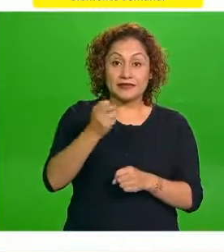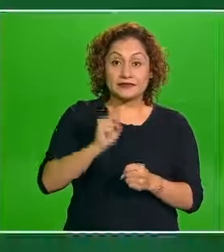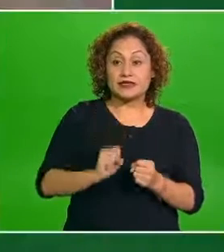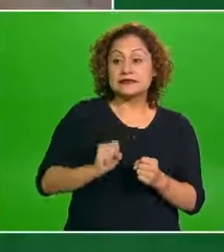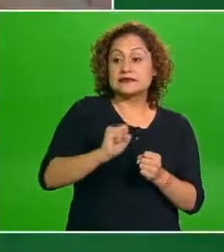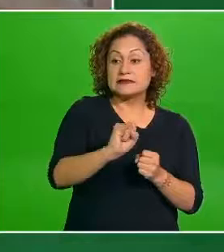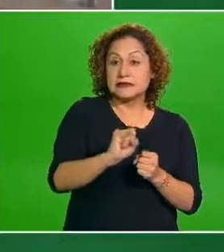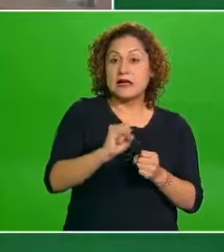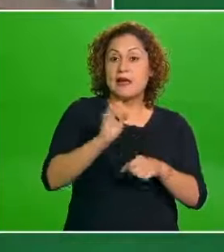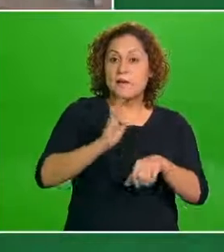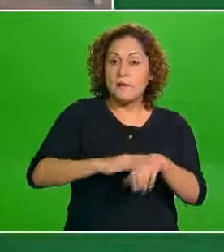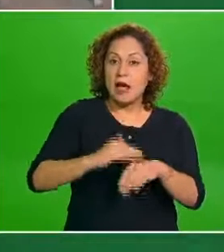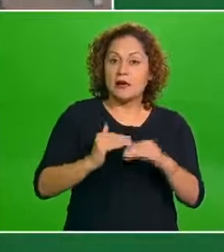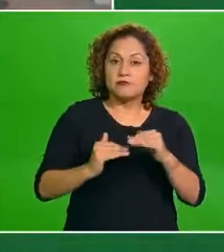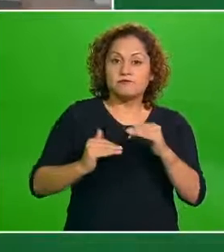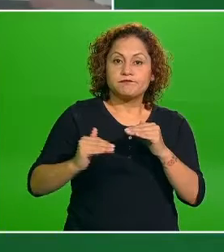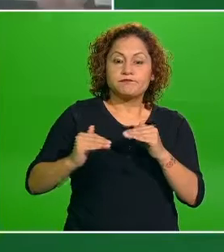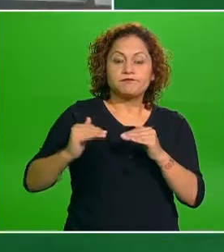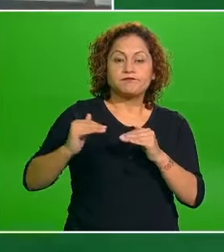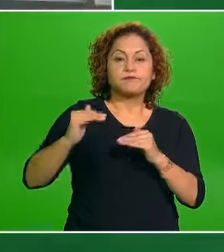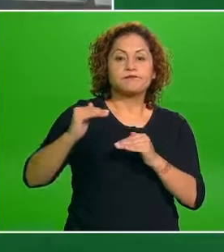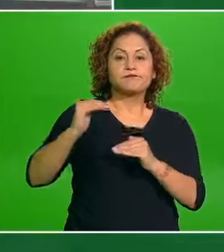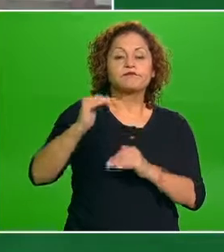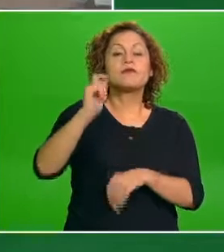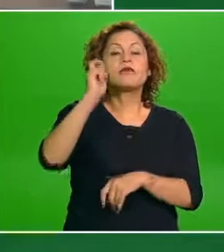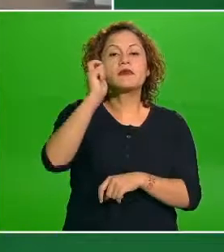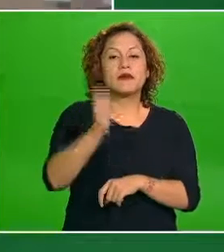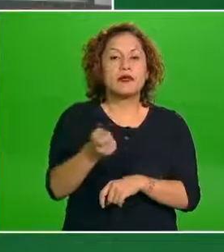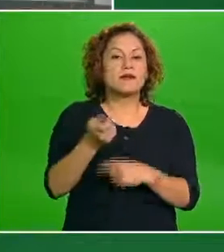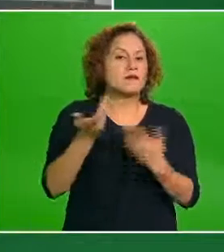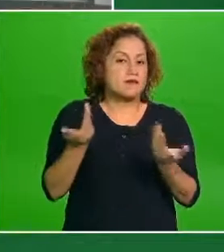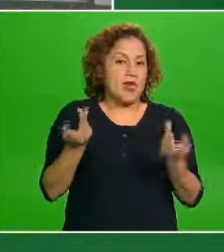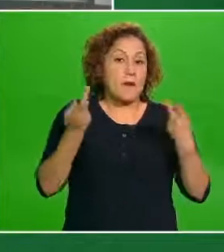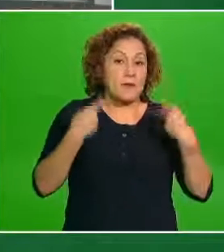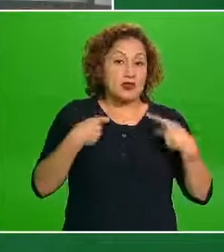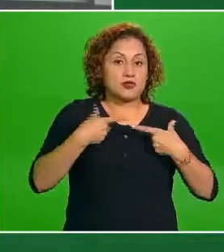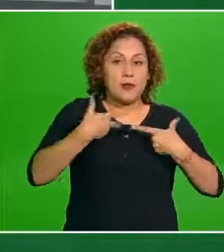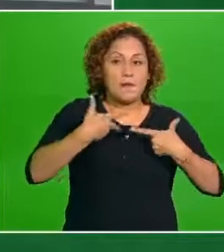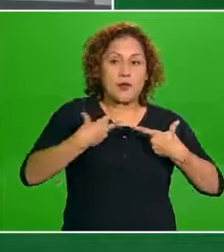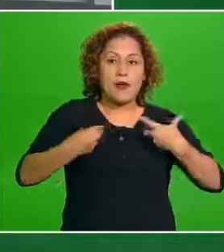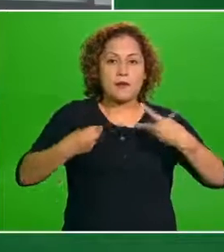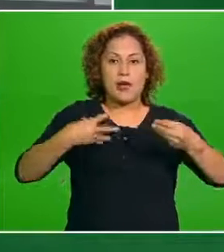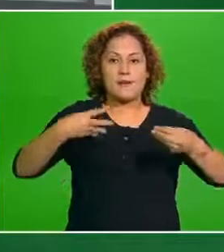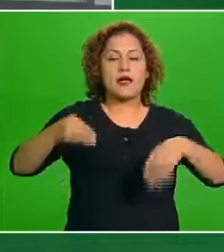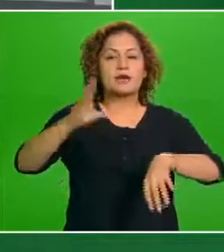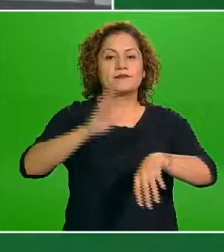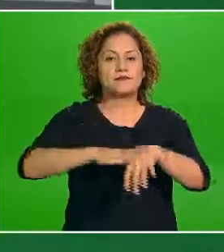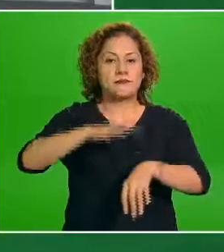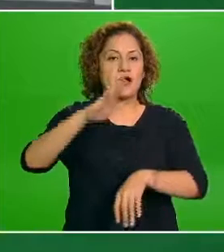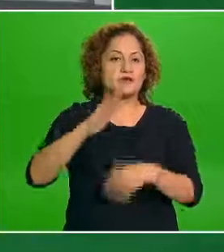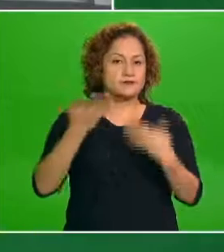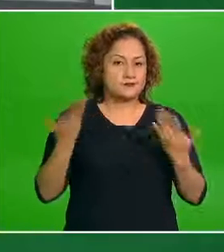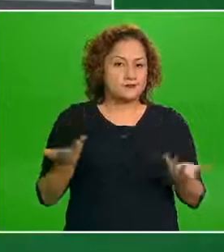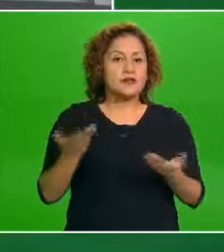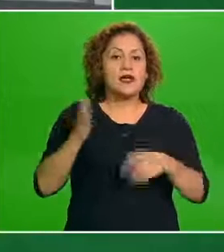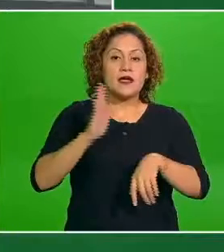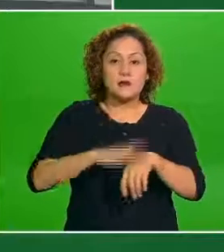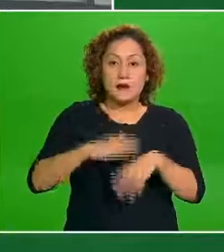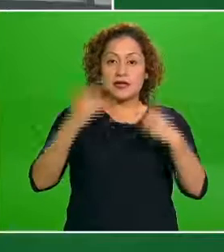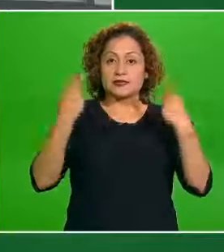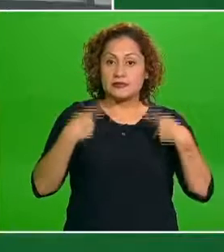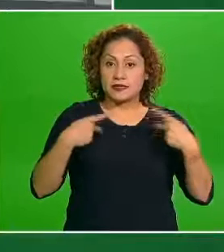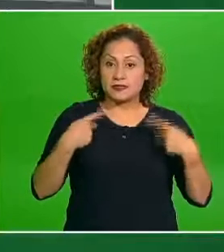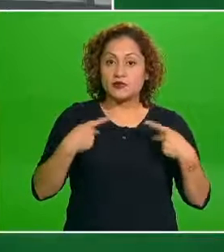positividad, pues obviamente estamos hablando que tenemos mayor cadena de transmisión, ¿no? Y que tenemos más casos positivos dentro